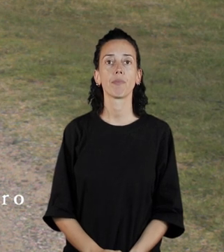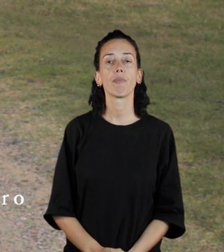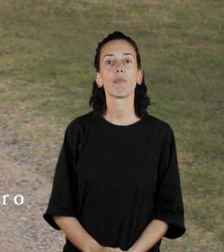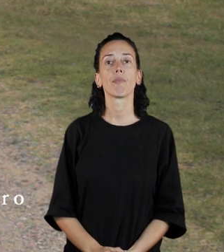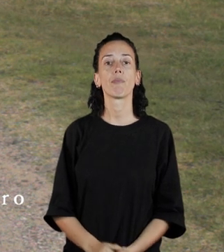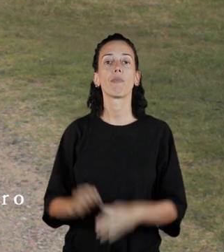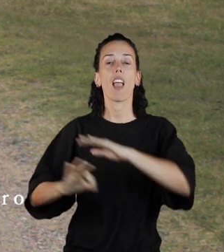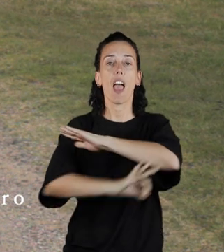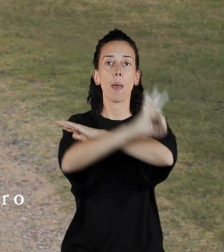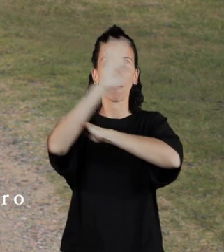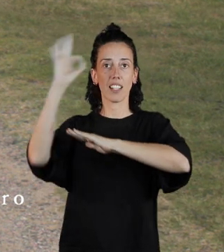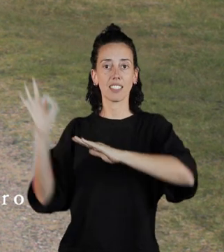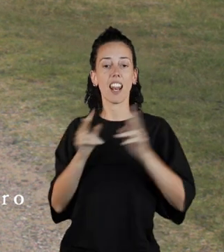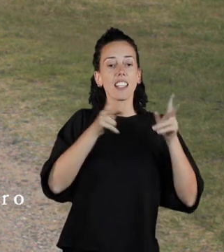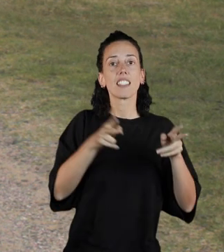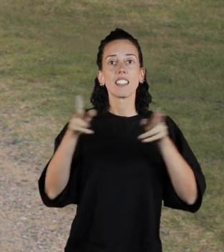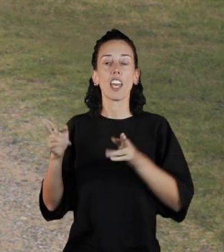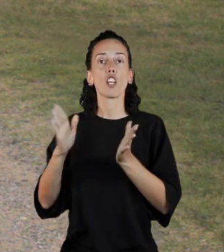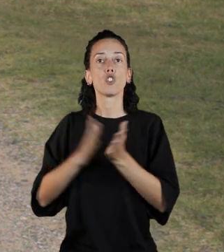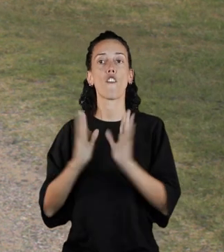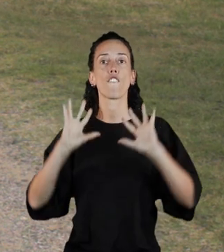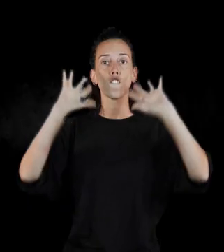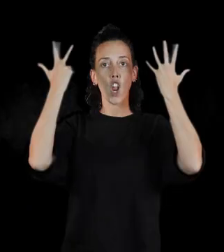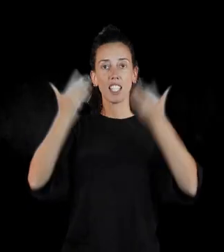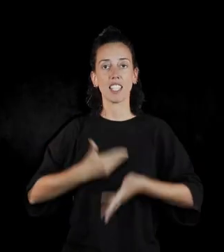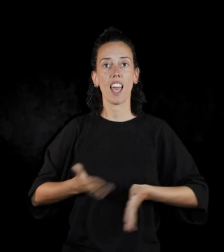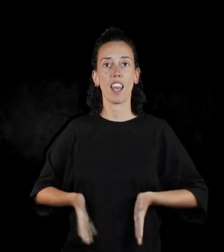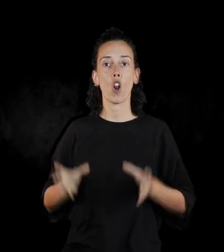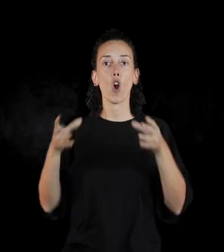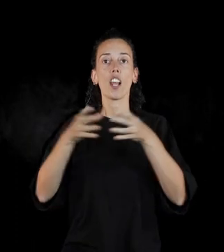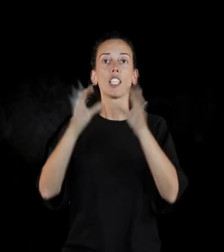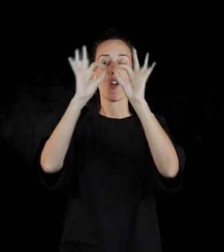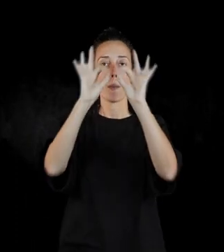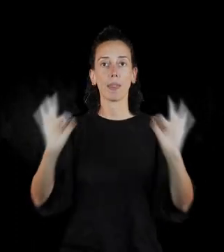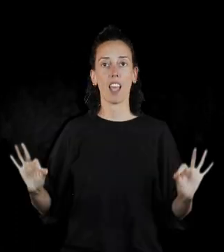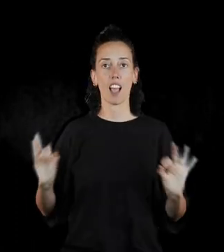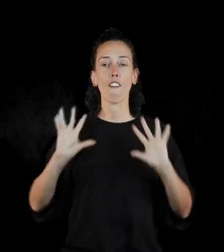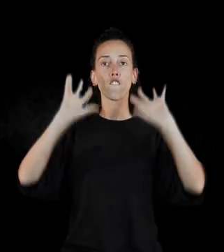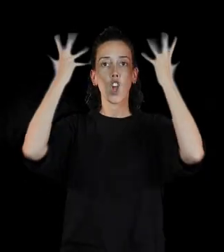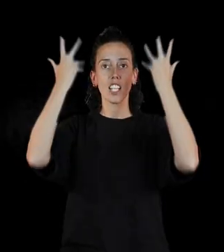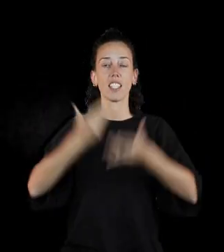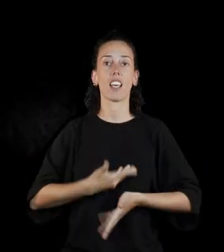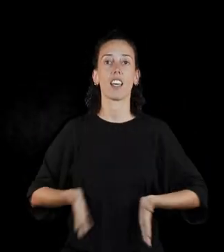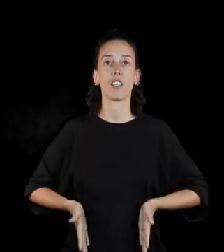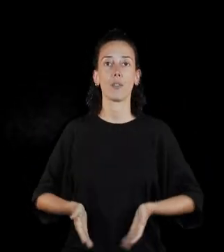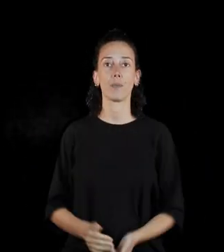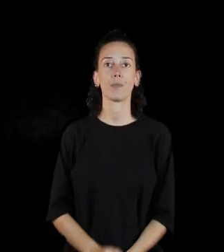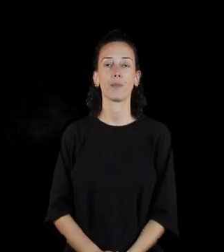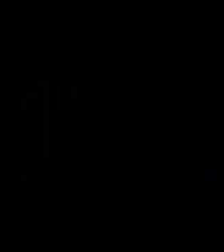Amanecer, una serie sobre violencias y género. Colectivo La Pitanga, violencias y género.